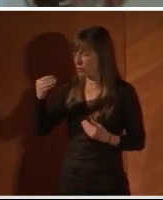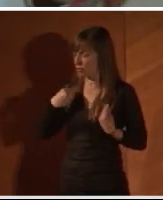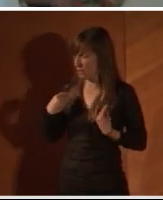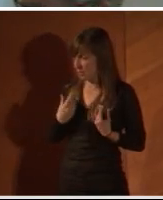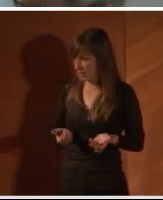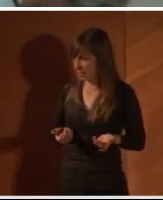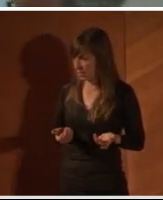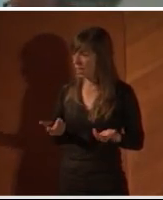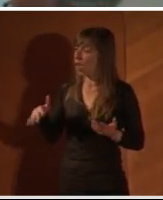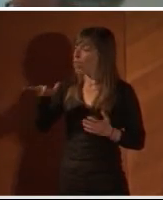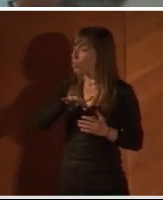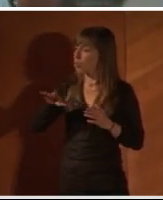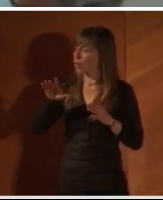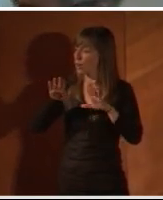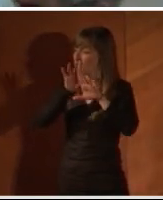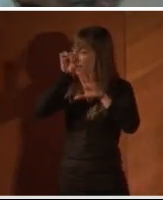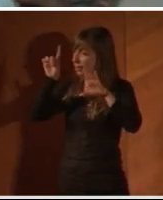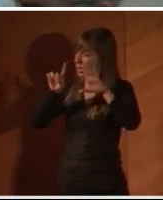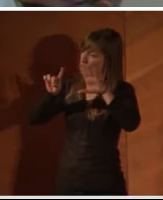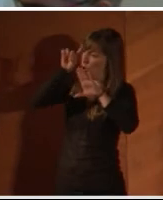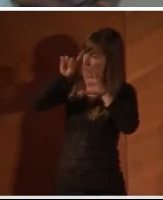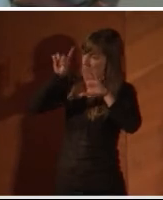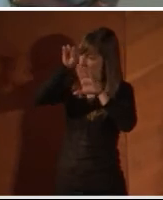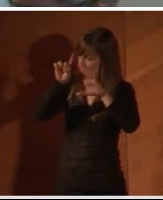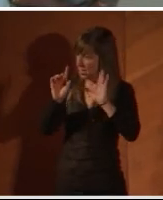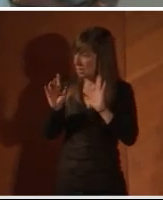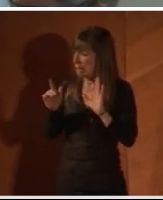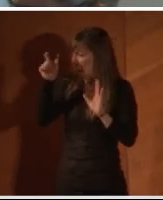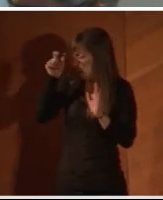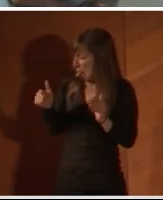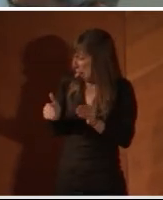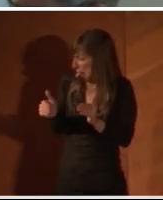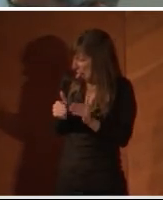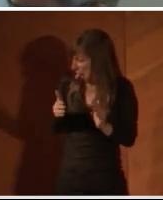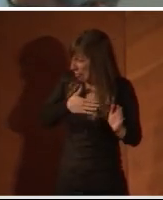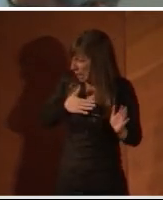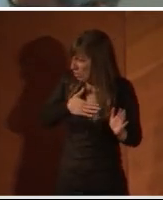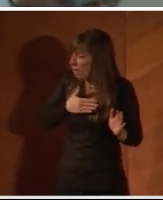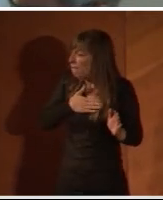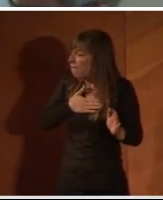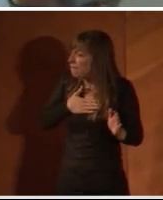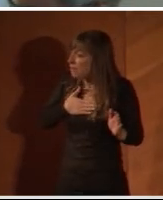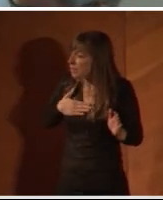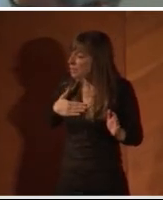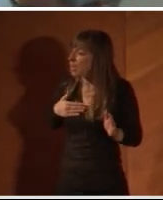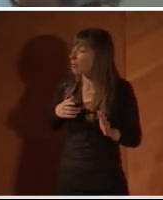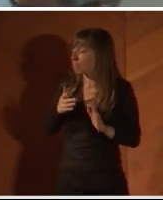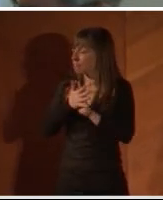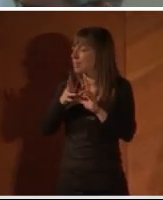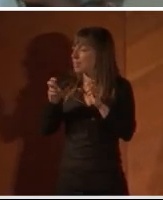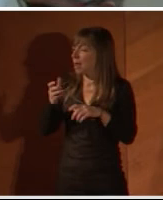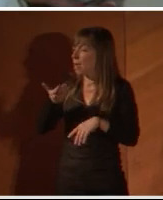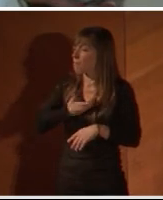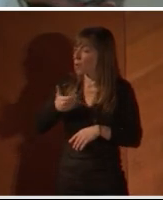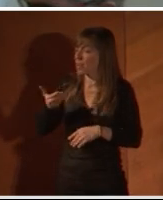Madrid. Es un municipio pequeñito. Y yo quería centrarme un poquito en los municipios pequeños que, como nosotros, pues